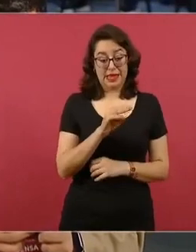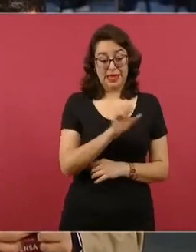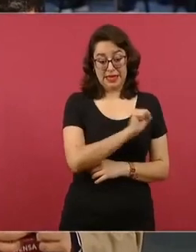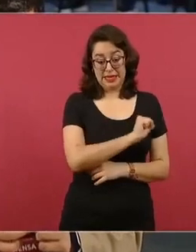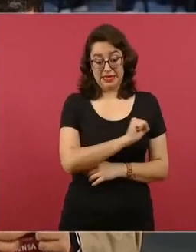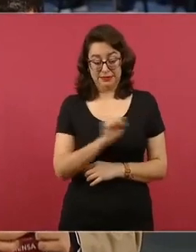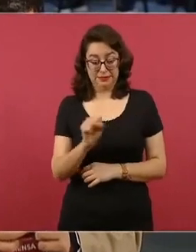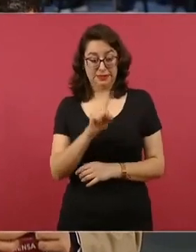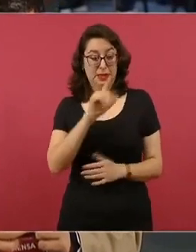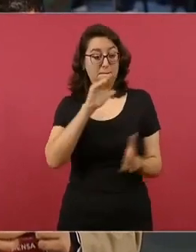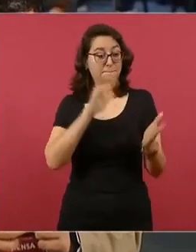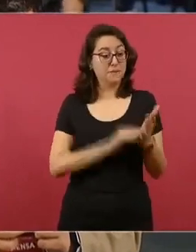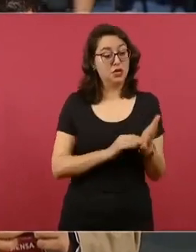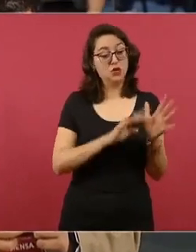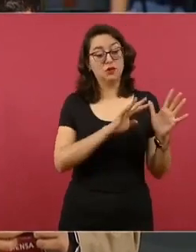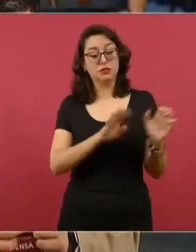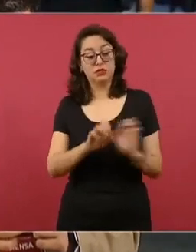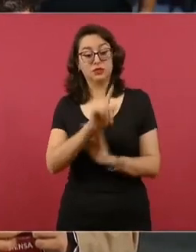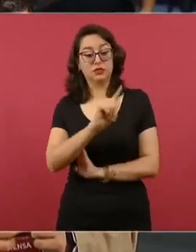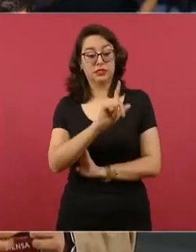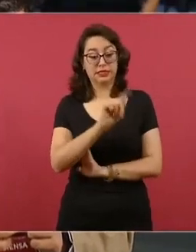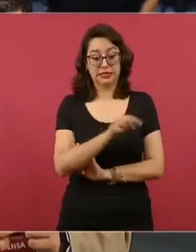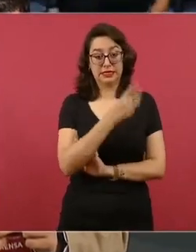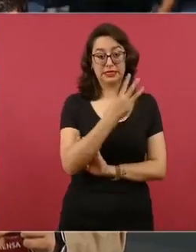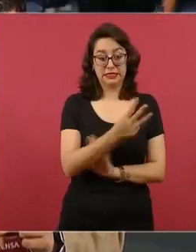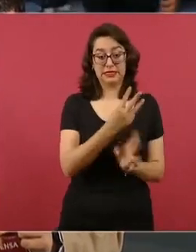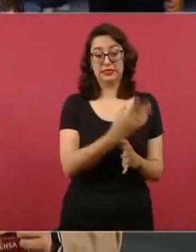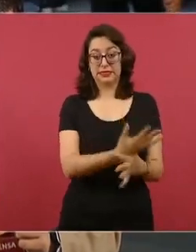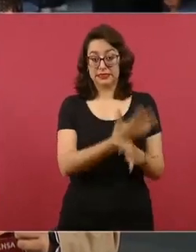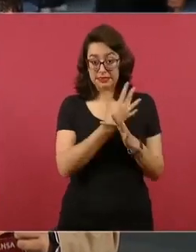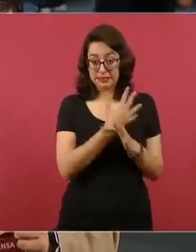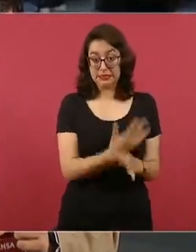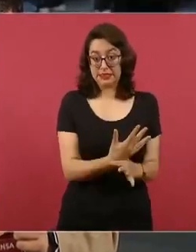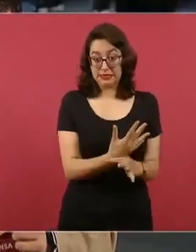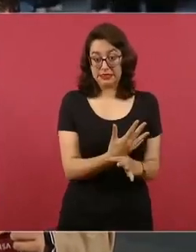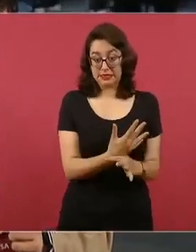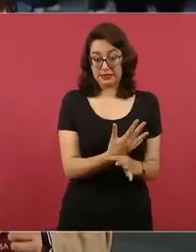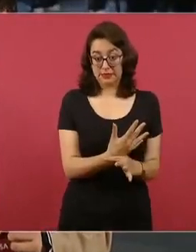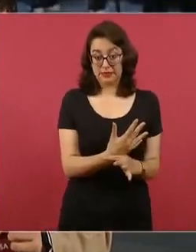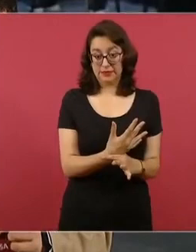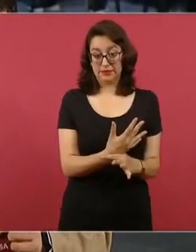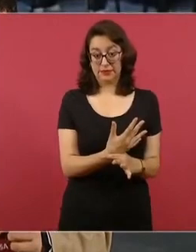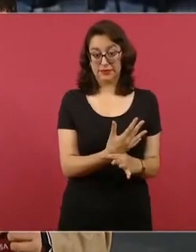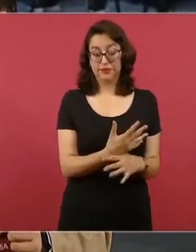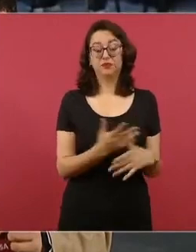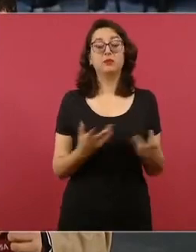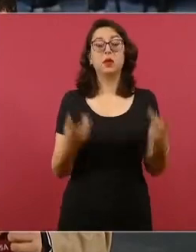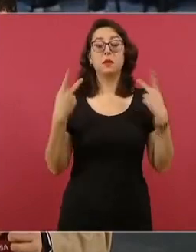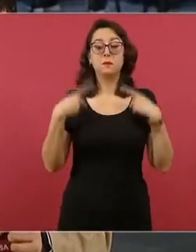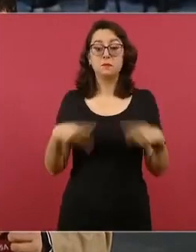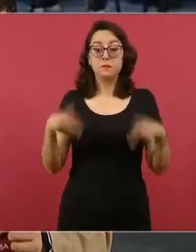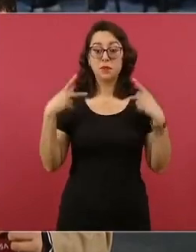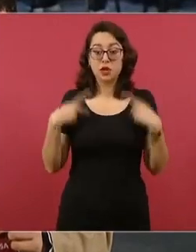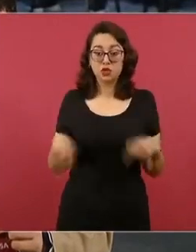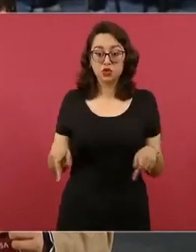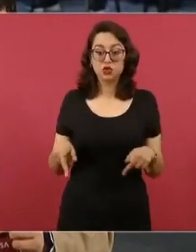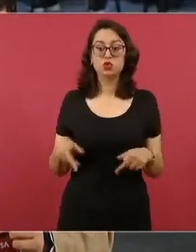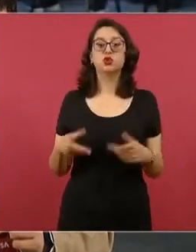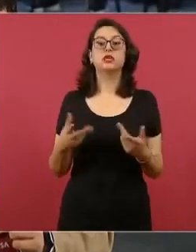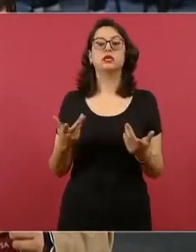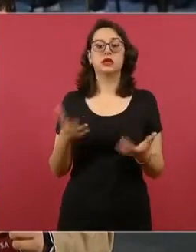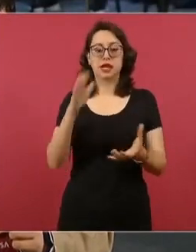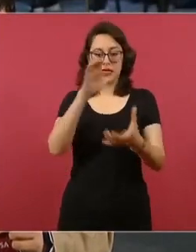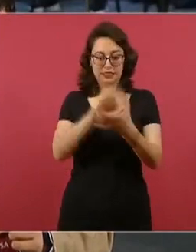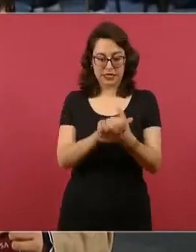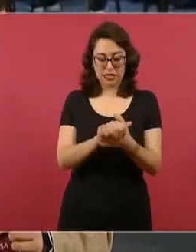de 1973 señala, y cito textualmente, el derecho al goce de la pensión de viudez comenzará